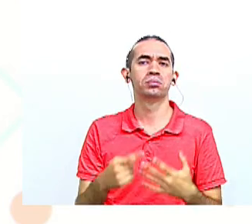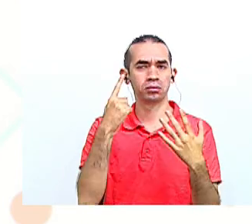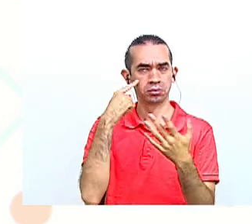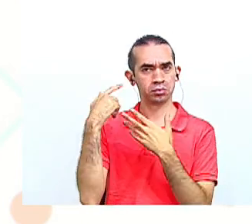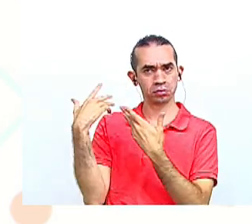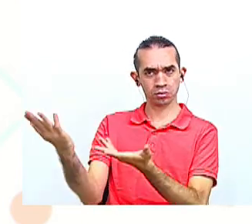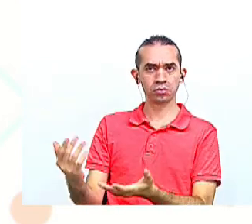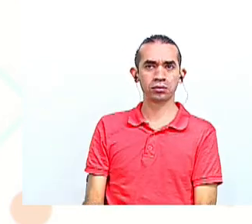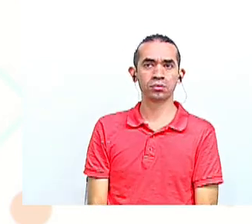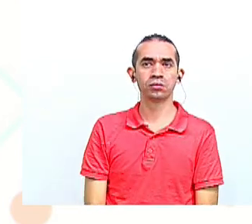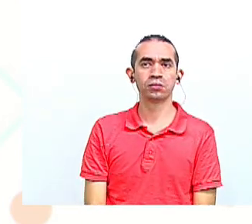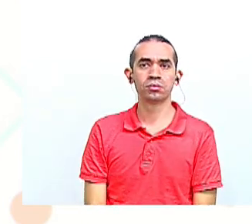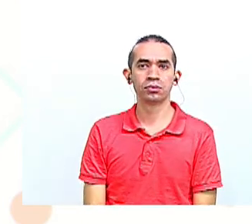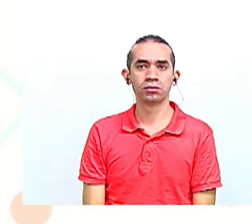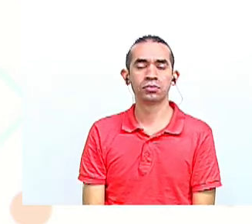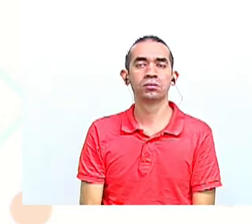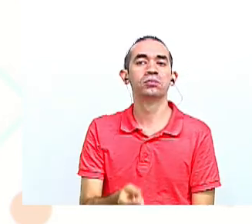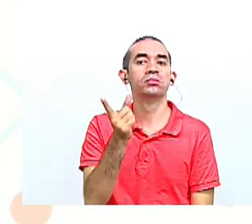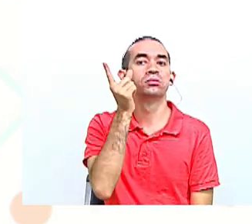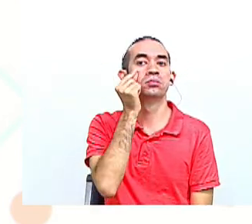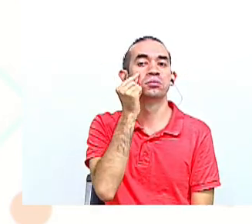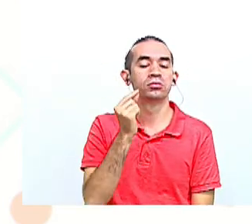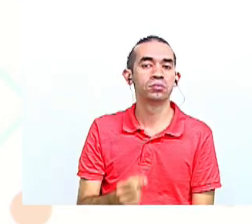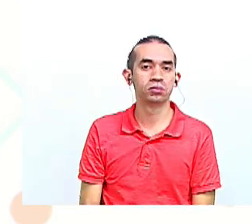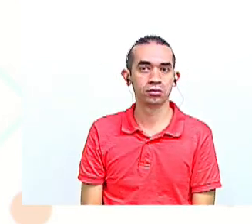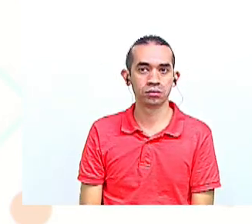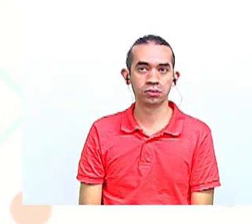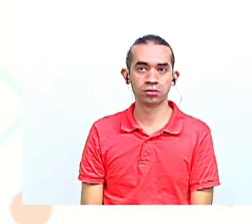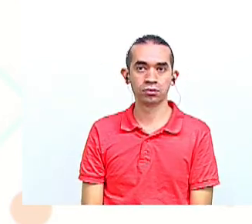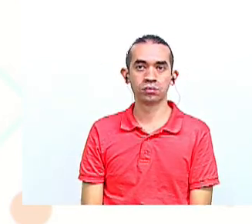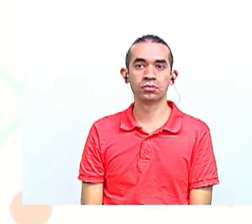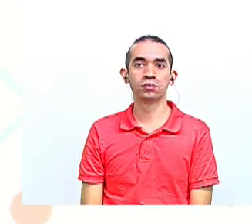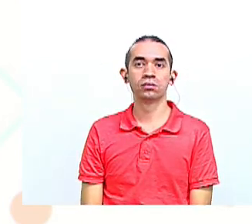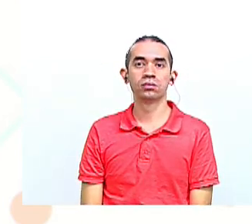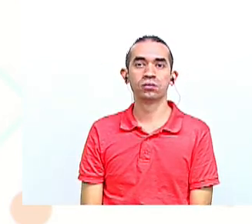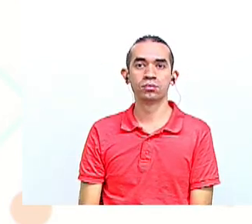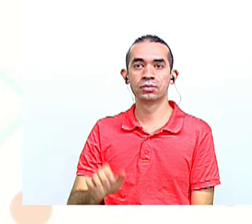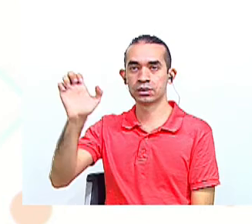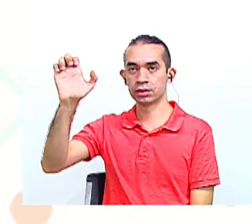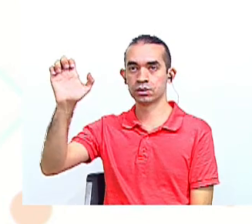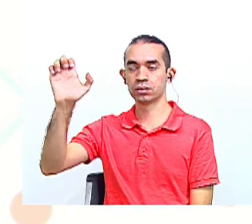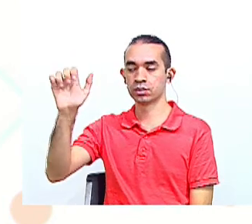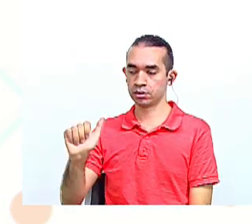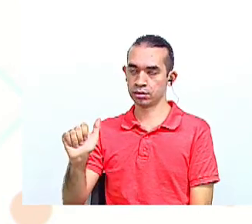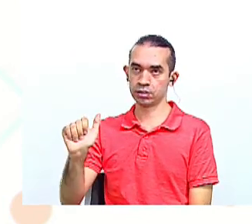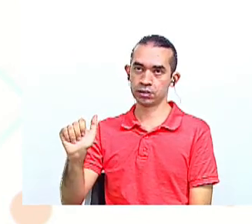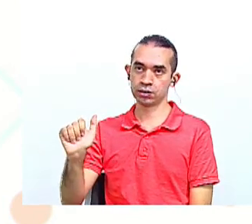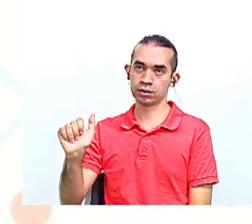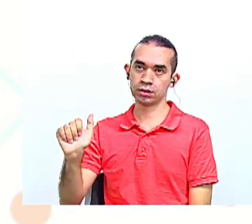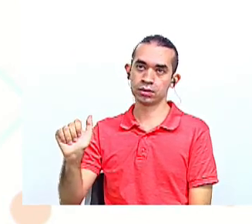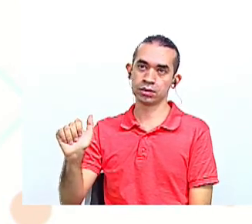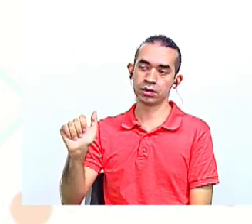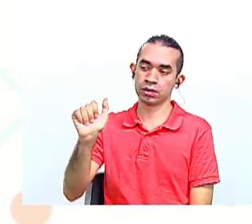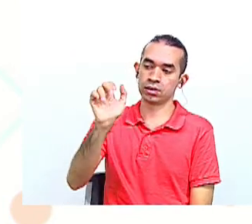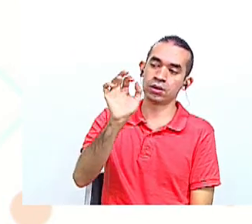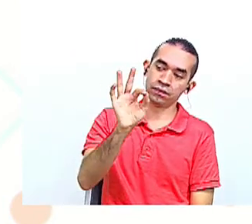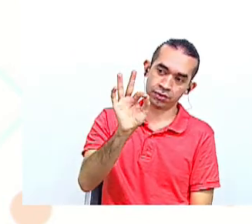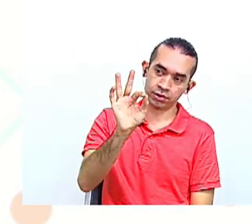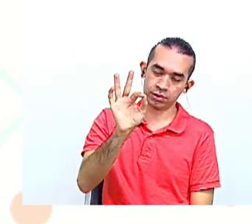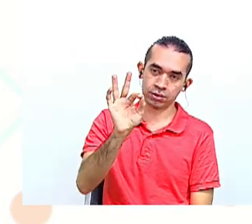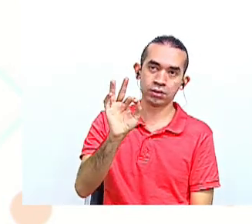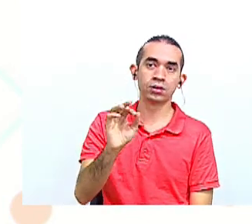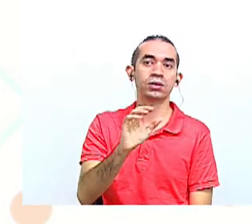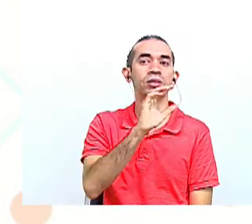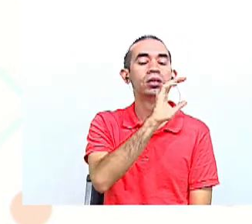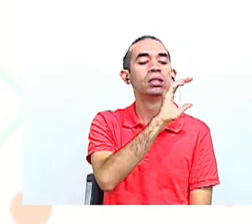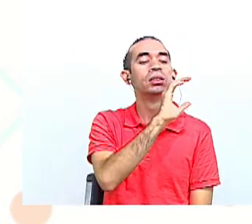Ahora en este otro vamos a indicar que el triángulo EAF es congruente con el triángulo